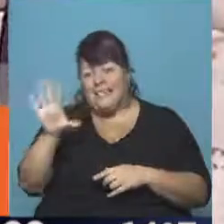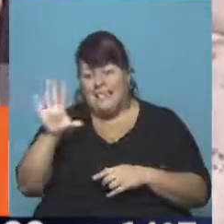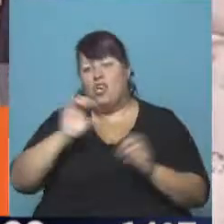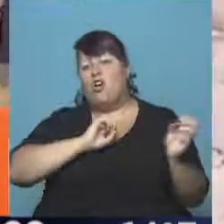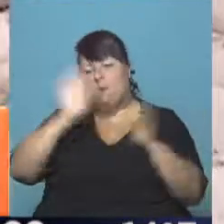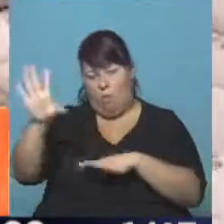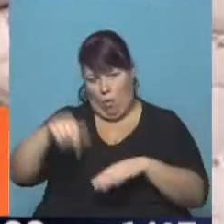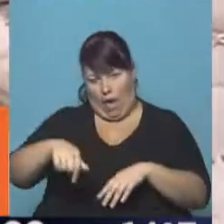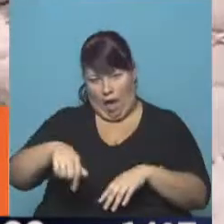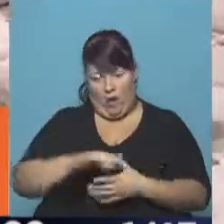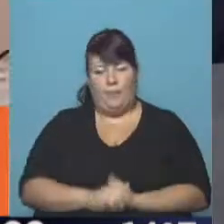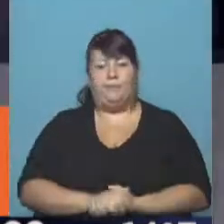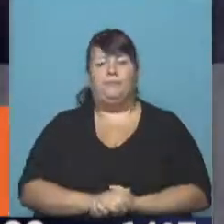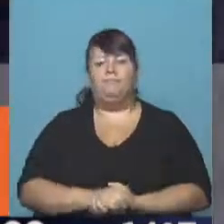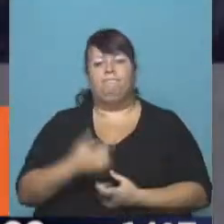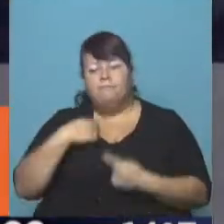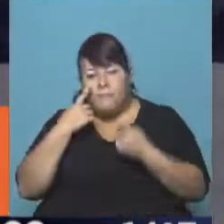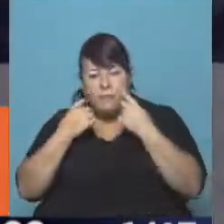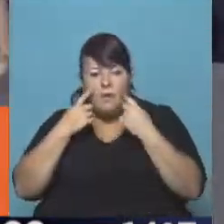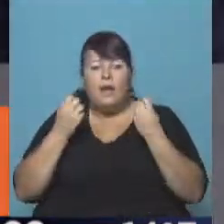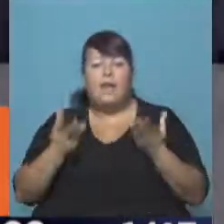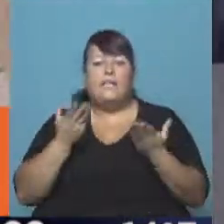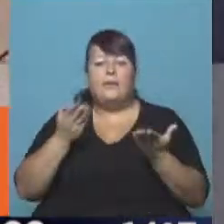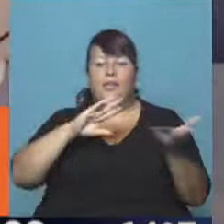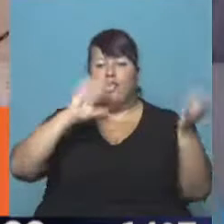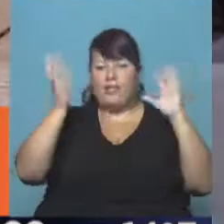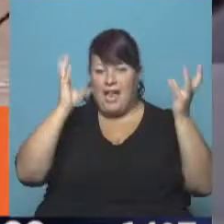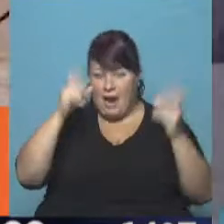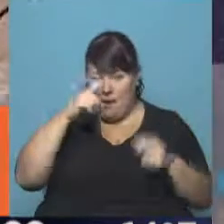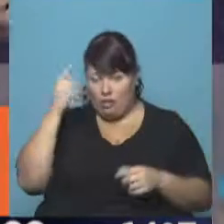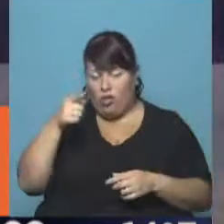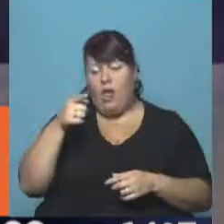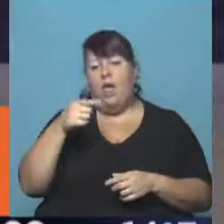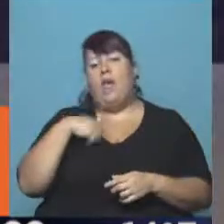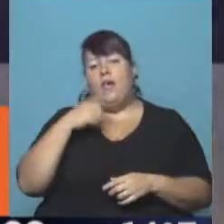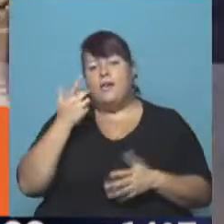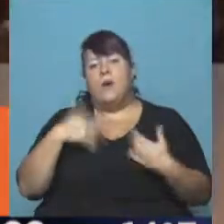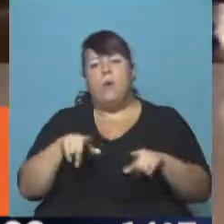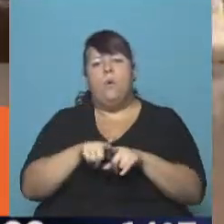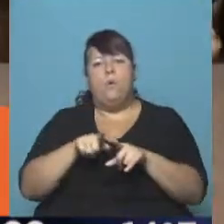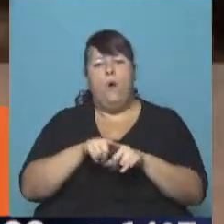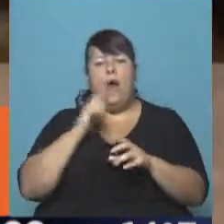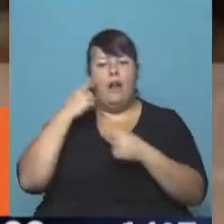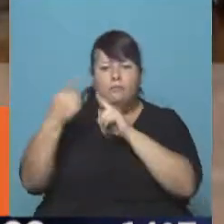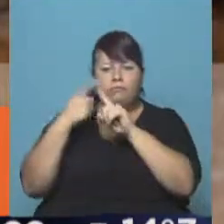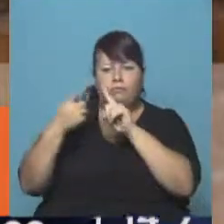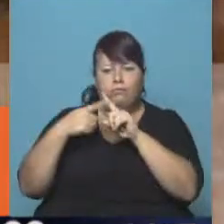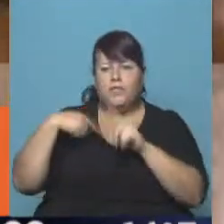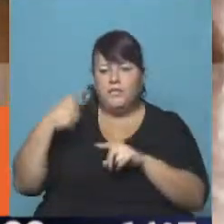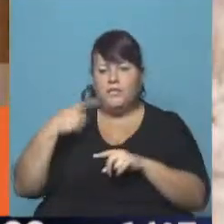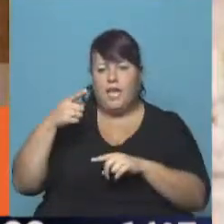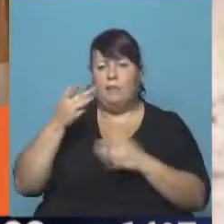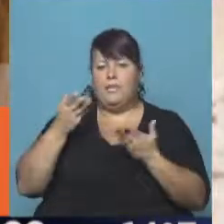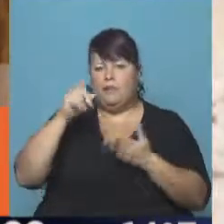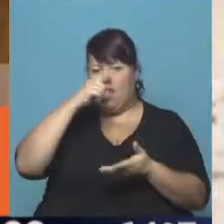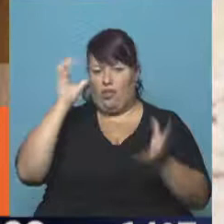evacuados y estamos pendientes del servicio metereológico hay una comunicación permanente con el servicio